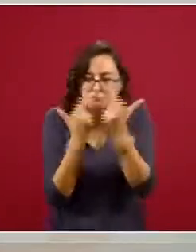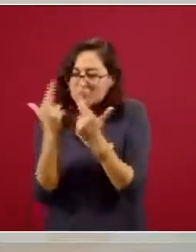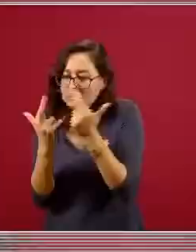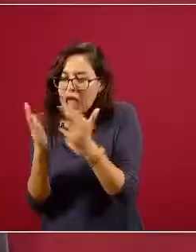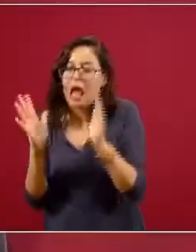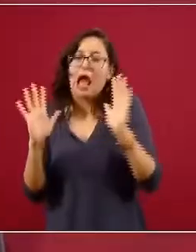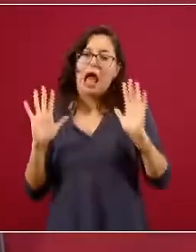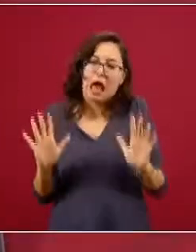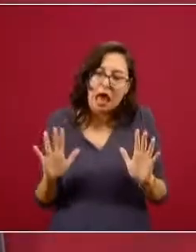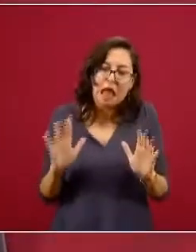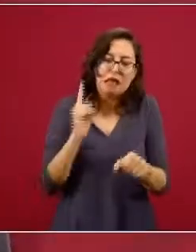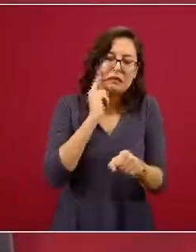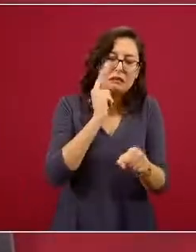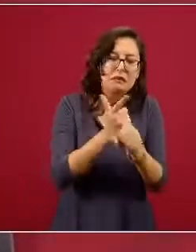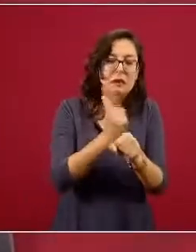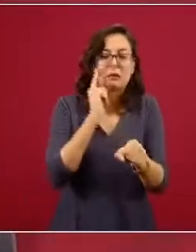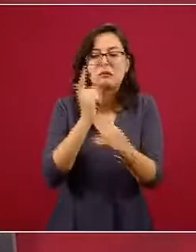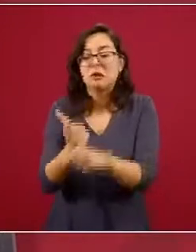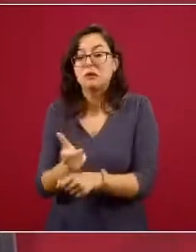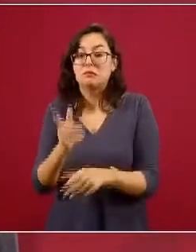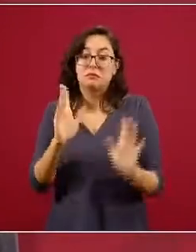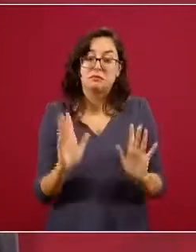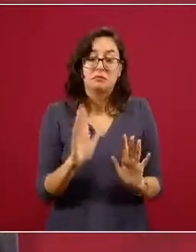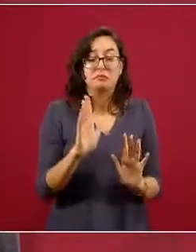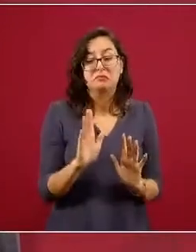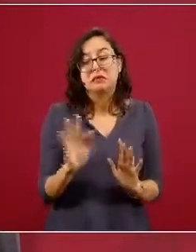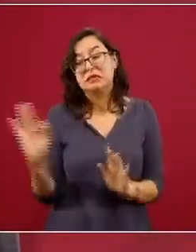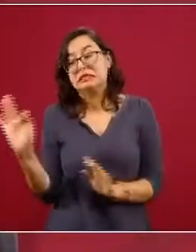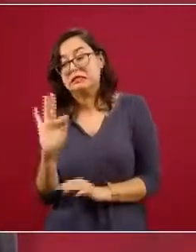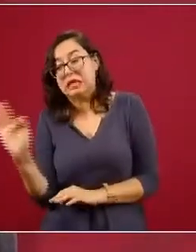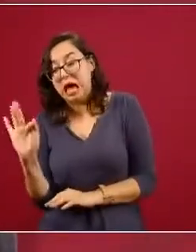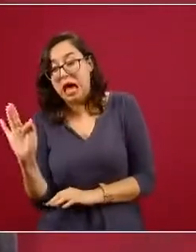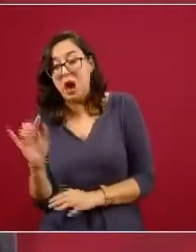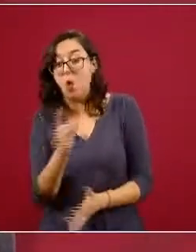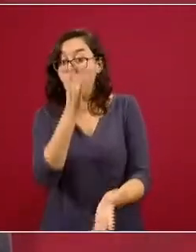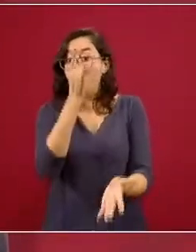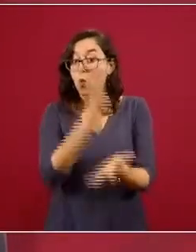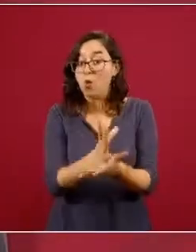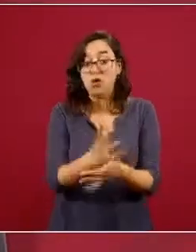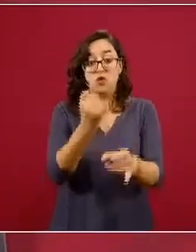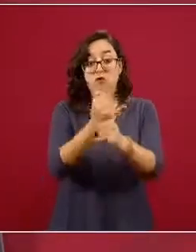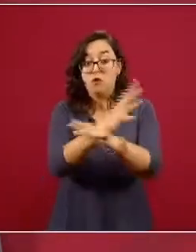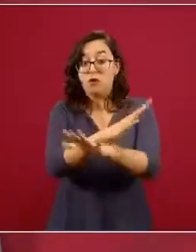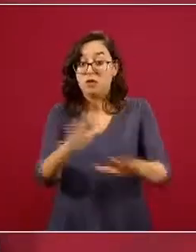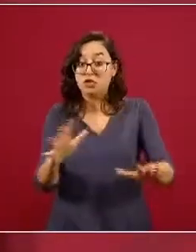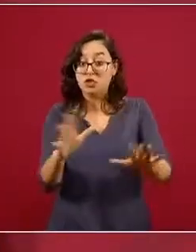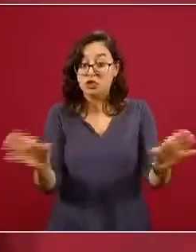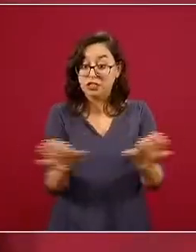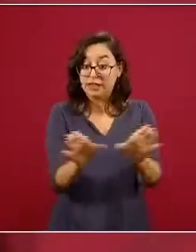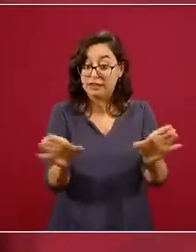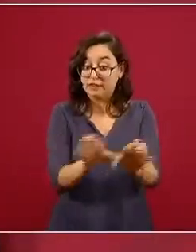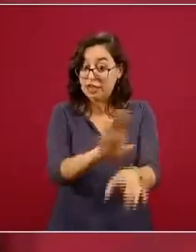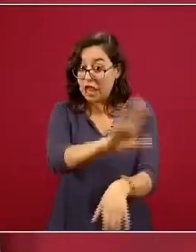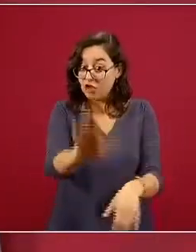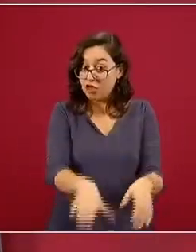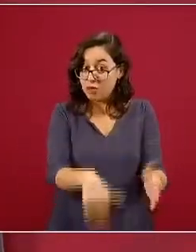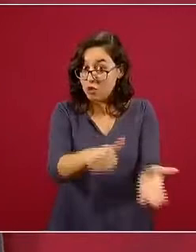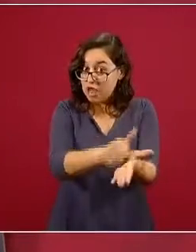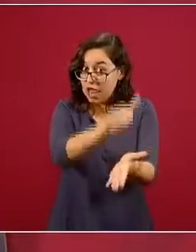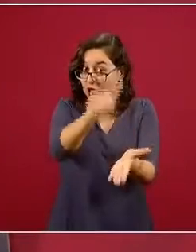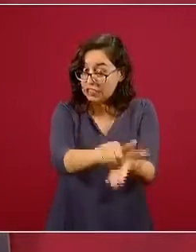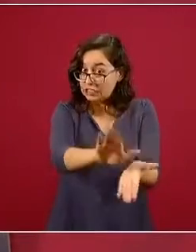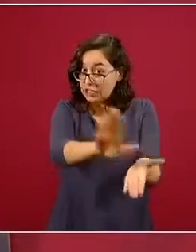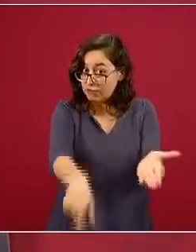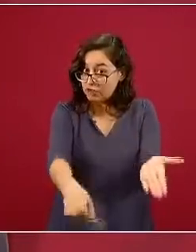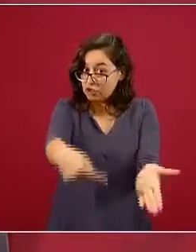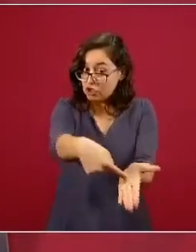cambiar. Y los autores son muy cautos, dicen en un primer análisis, tomando en cuenta solamente la información que se tiene en el certificado de defunción,